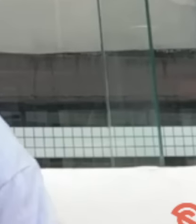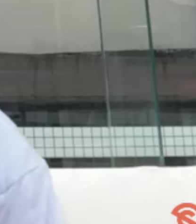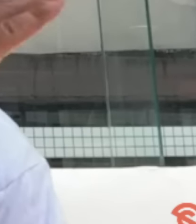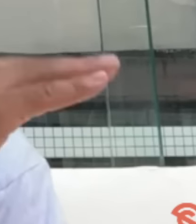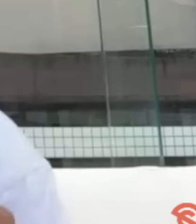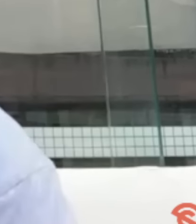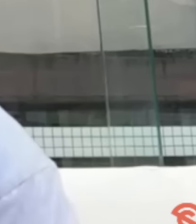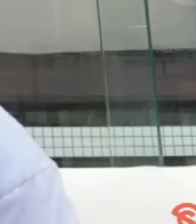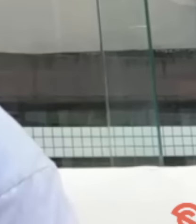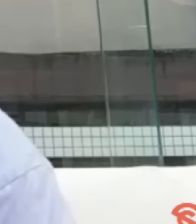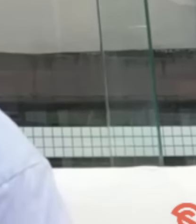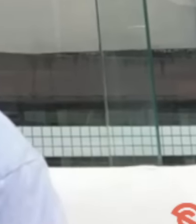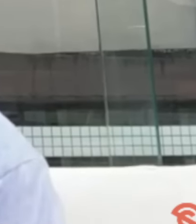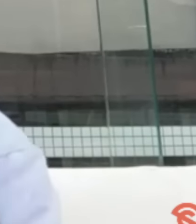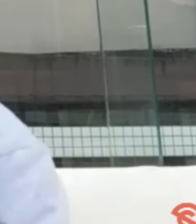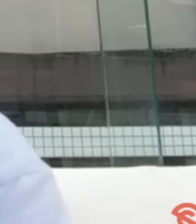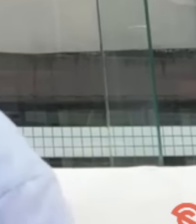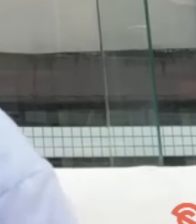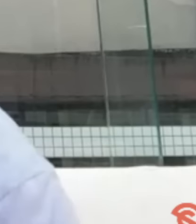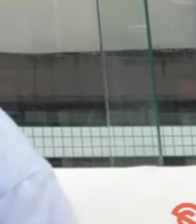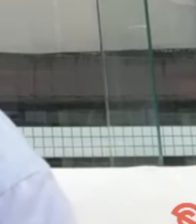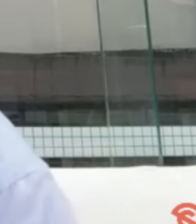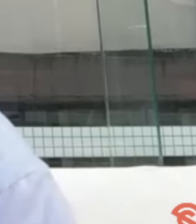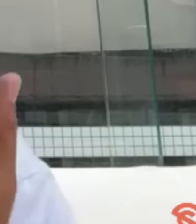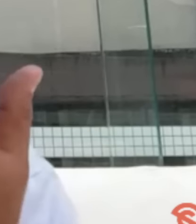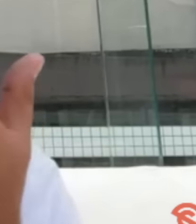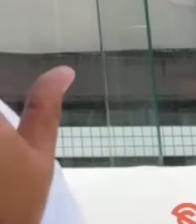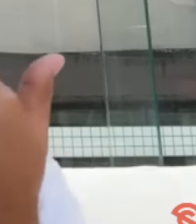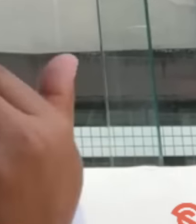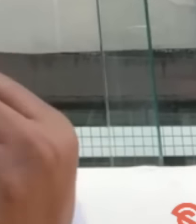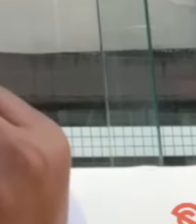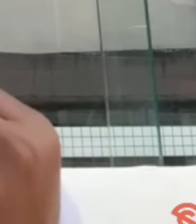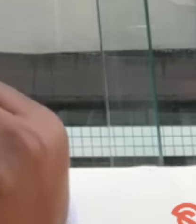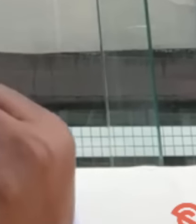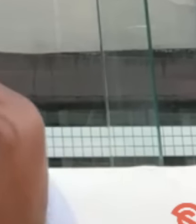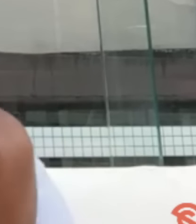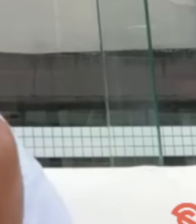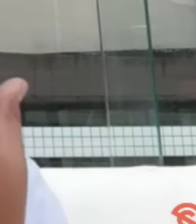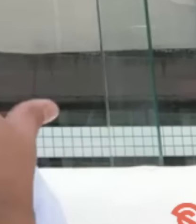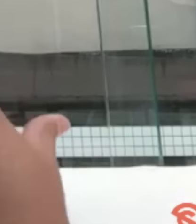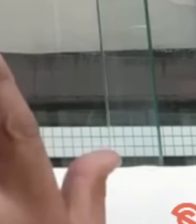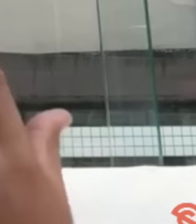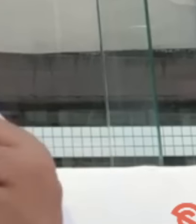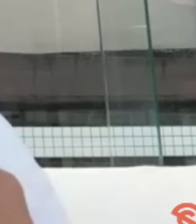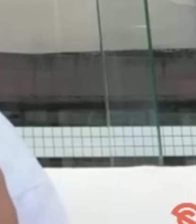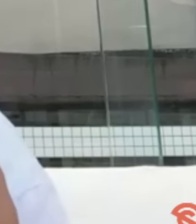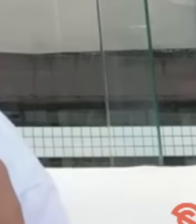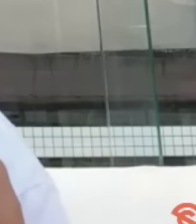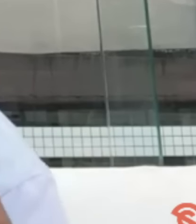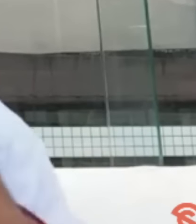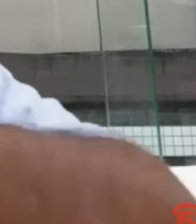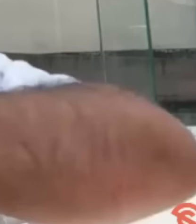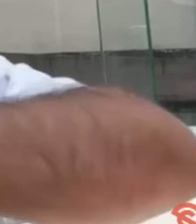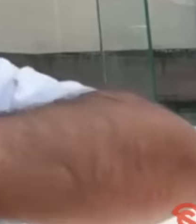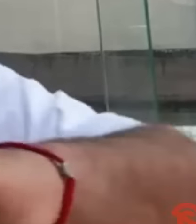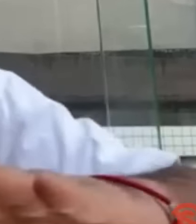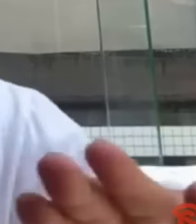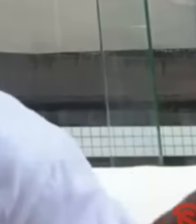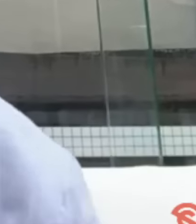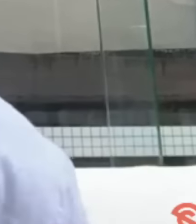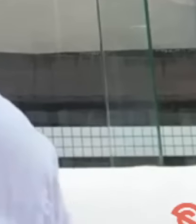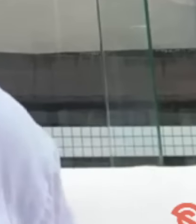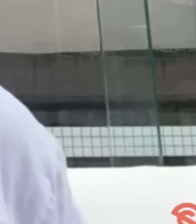cortaba parte de lo que dije. ¿Y saben cómo lo cortó? Gracias, presidente, por abrirnos las puertas de Palacio Nacional. Y fue